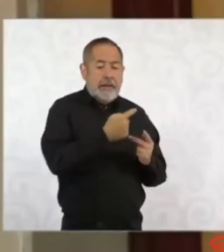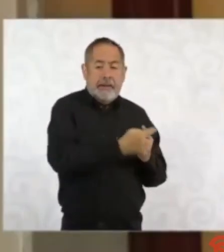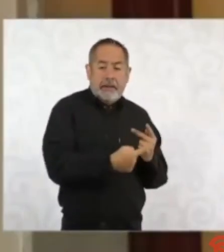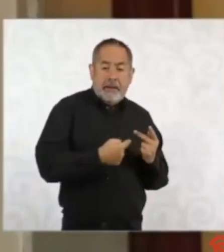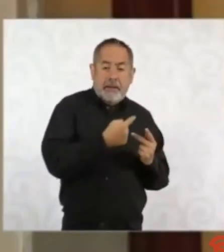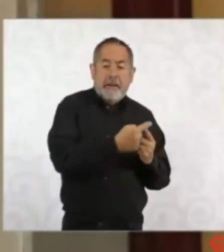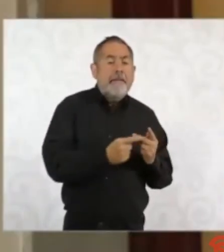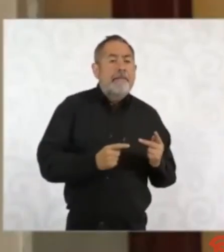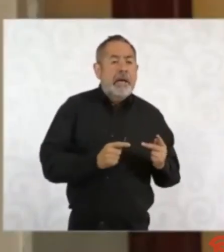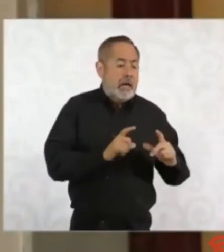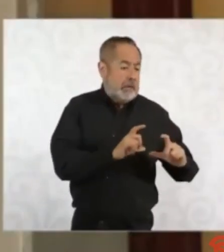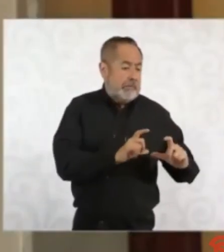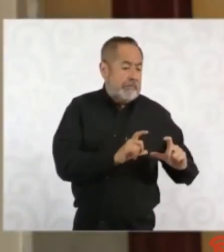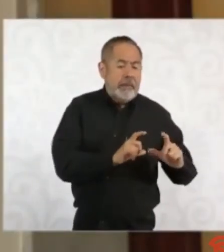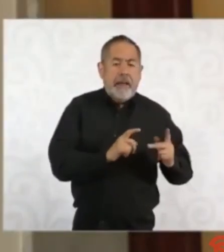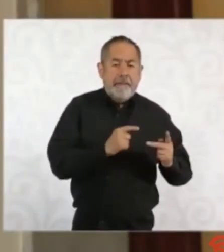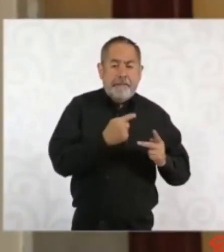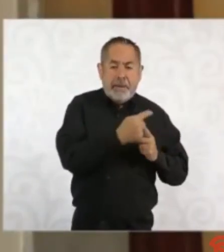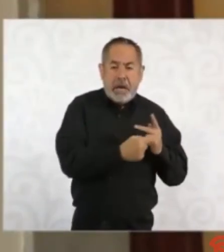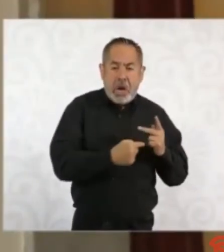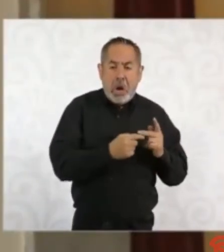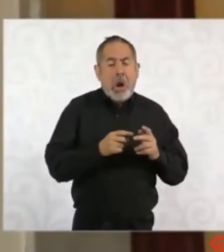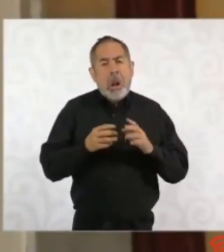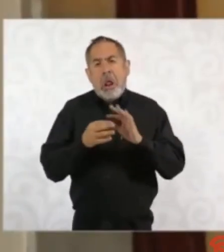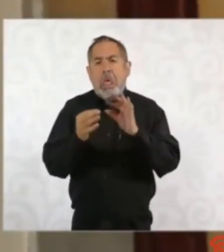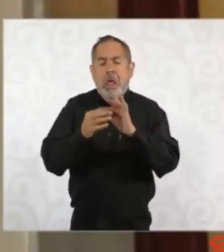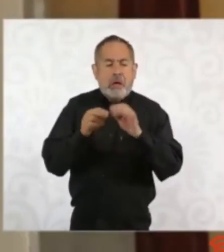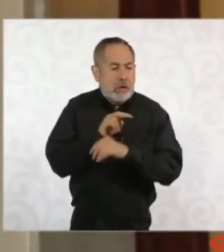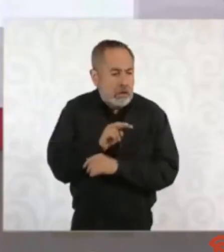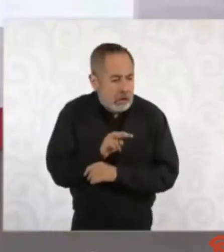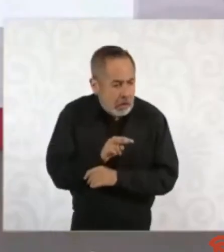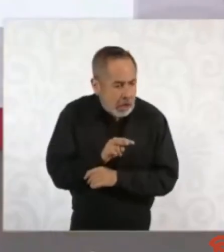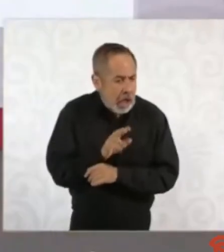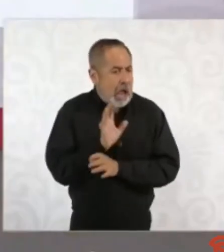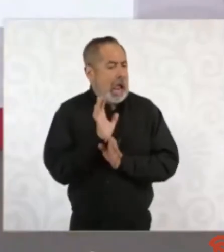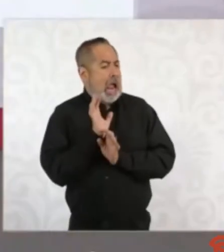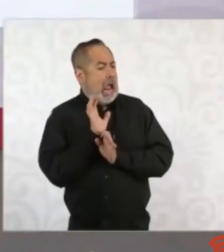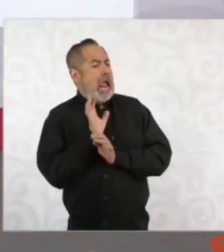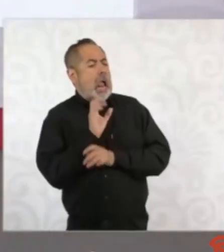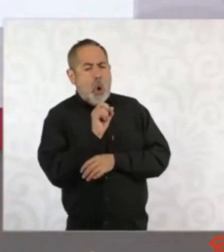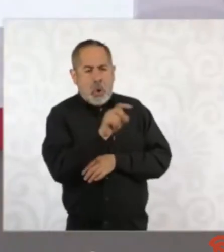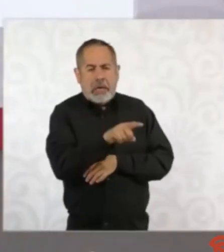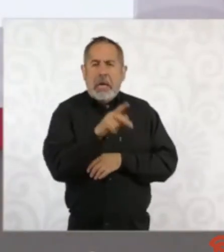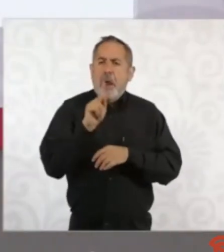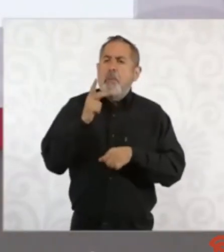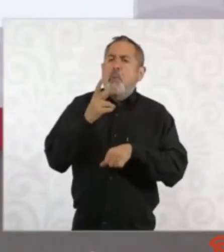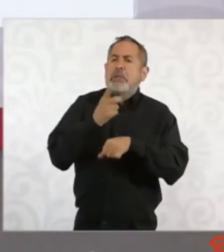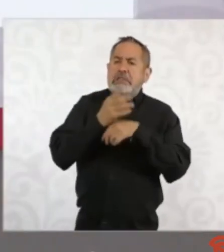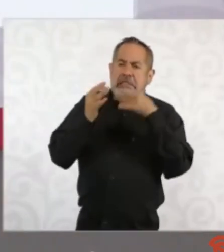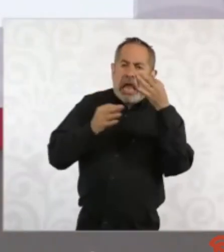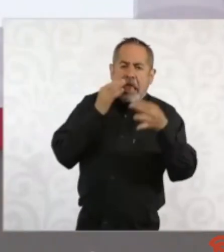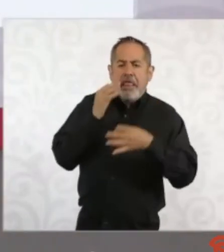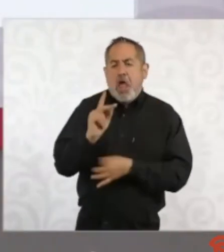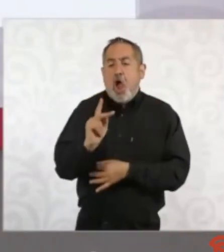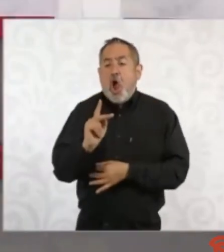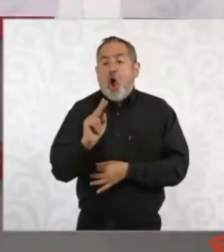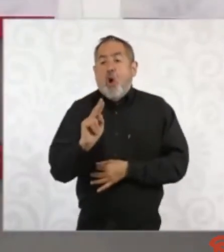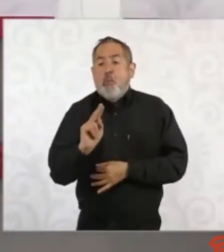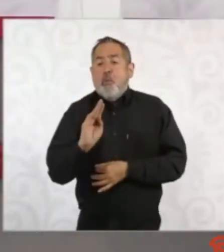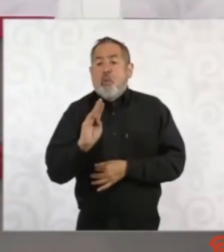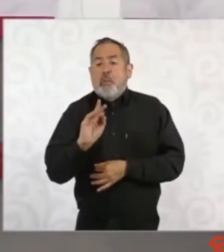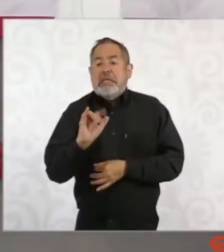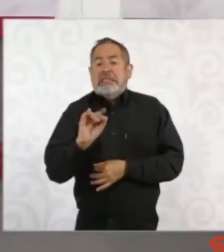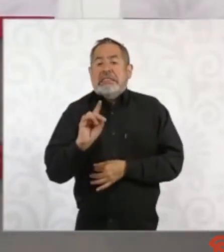recibiendo dinero, recursos económicos para publicitar un producto. Y puedo distinguir que se trata de un